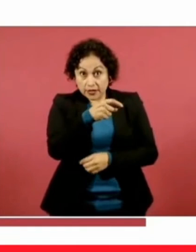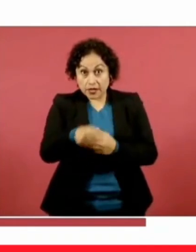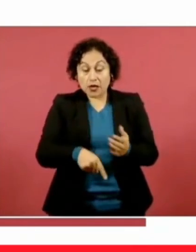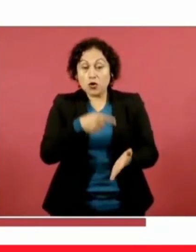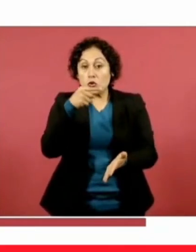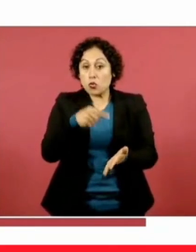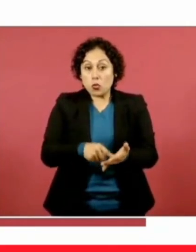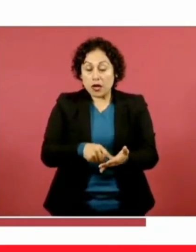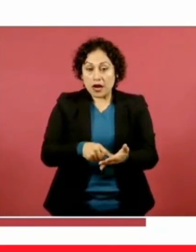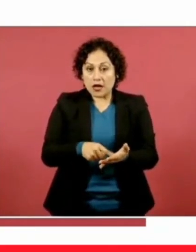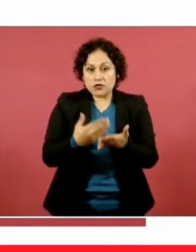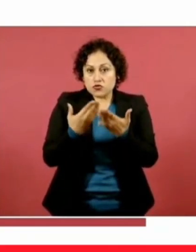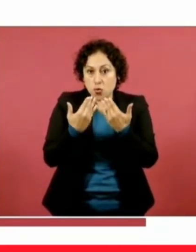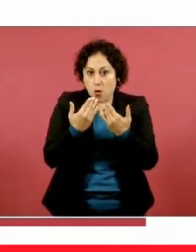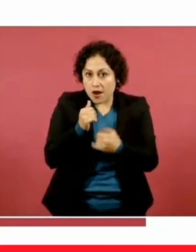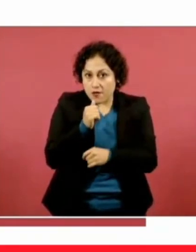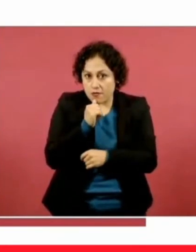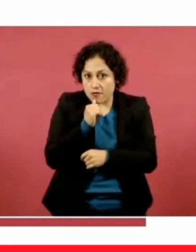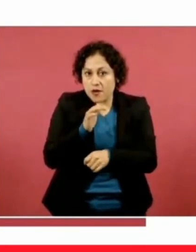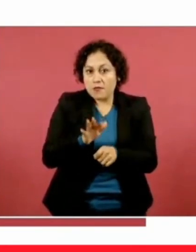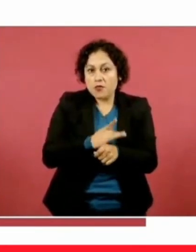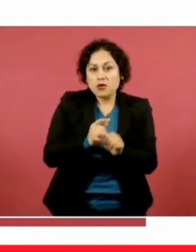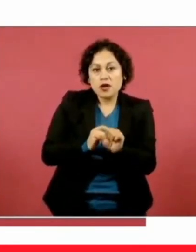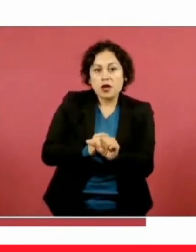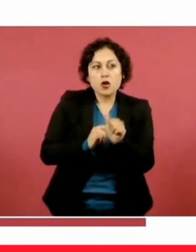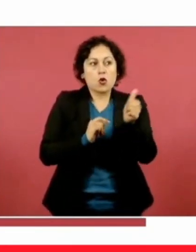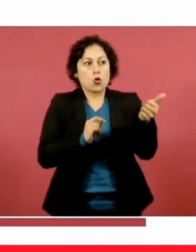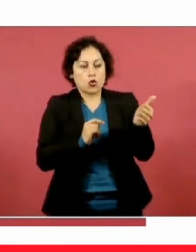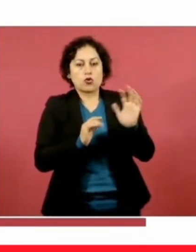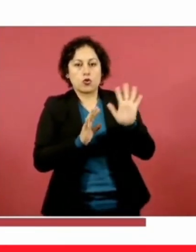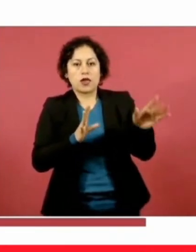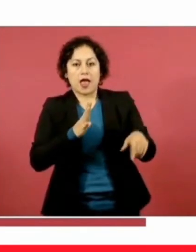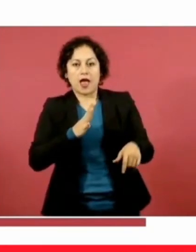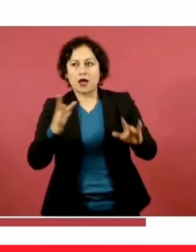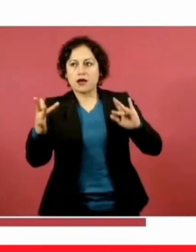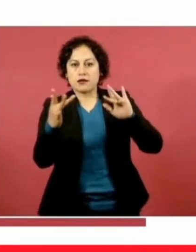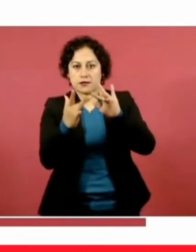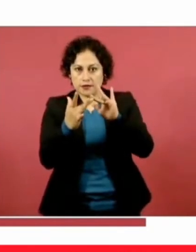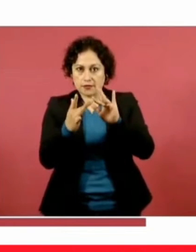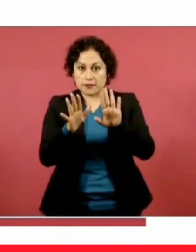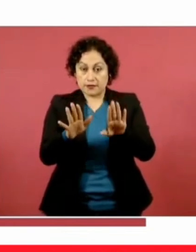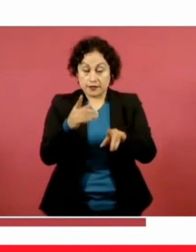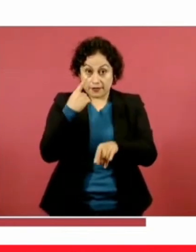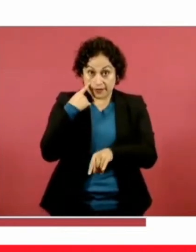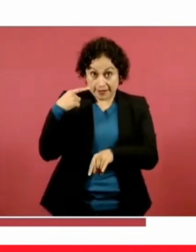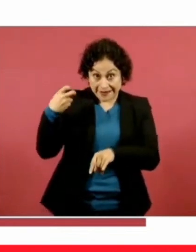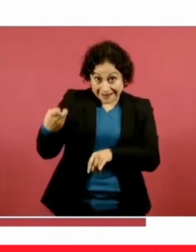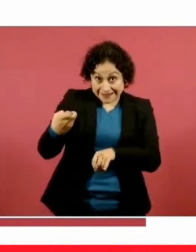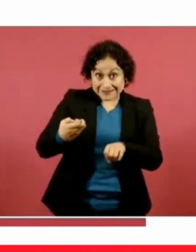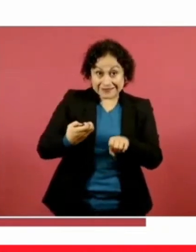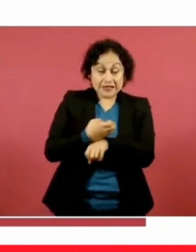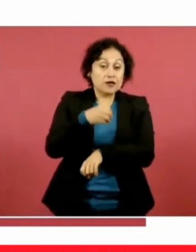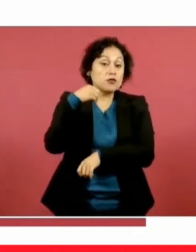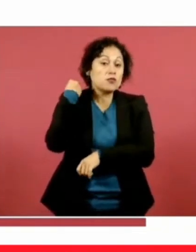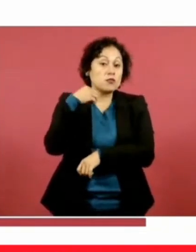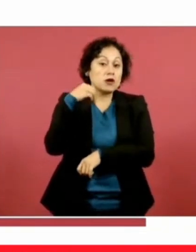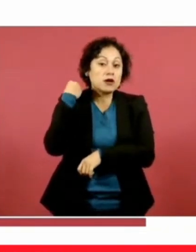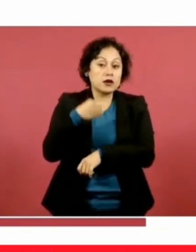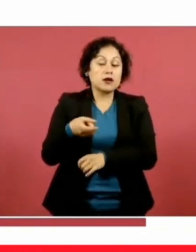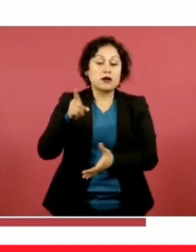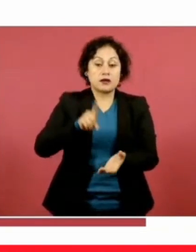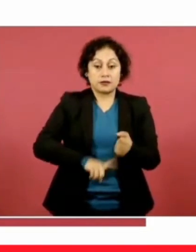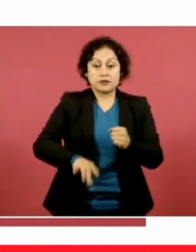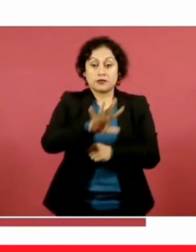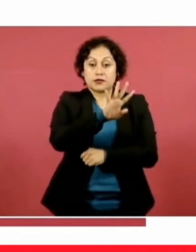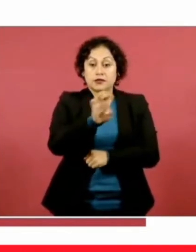cobertura de algún otro operador. En Oaxaca solamente tenemos en operación 540